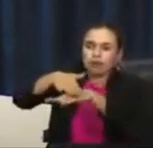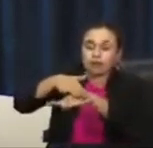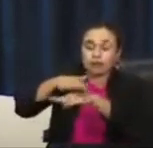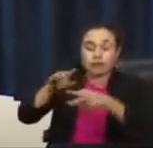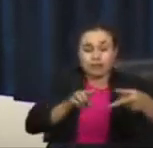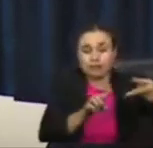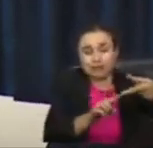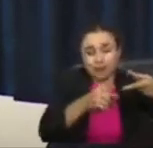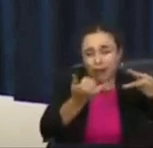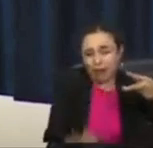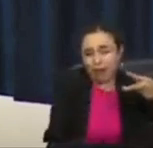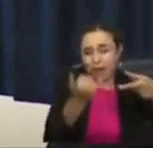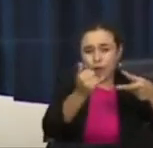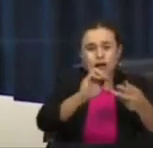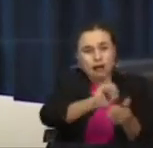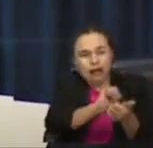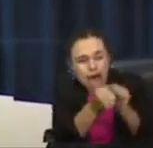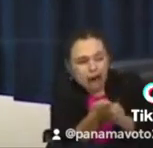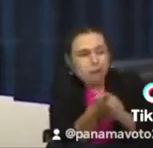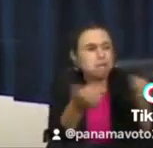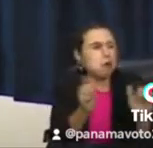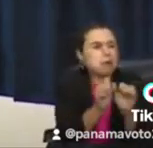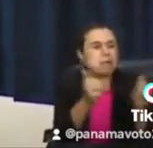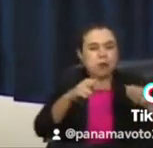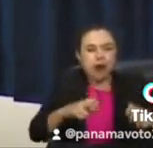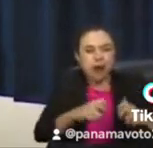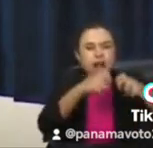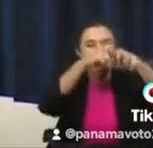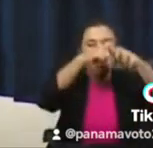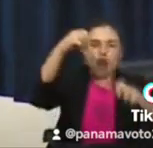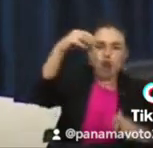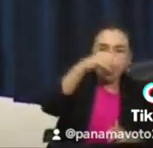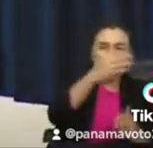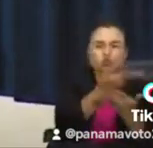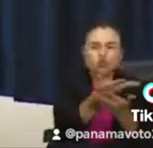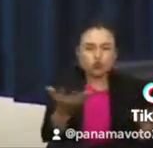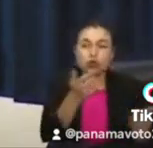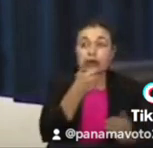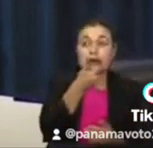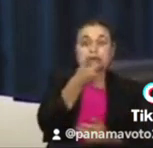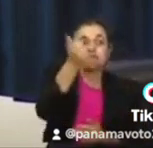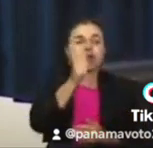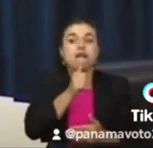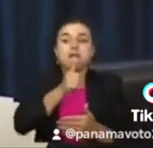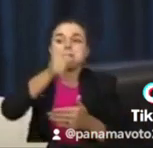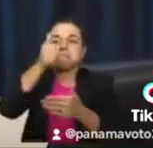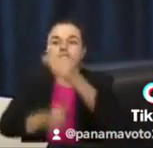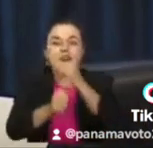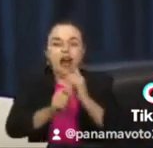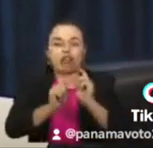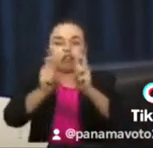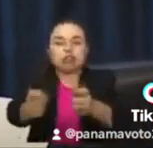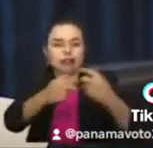en este país que exista oligopolio de empresas